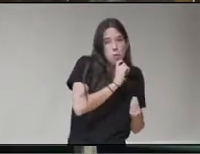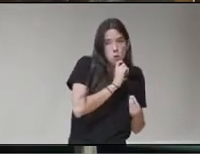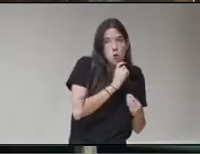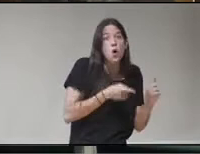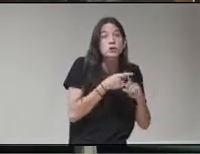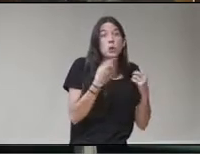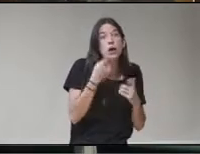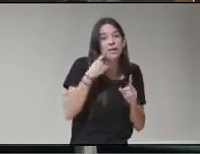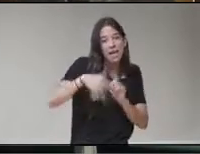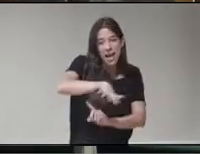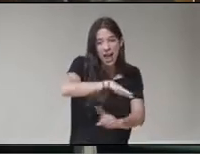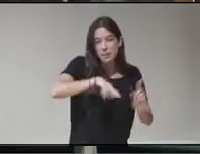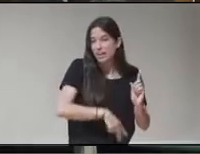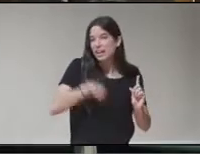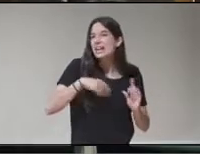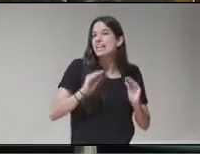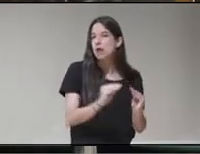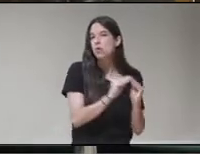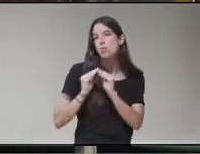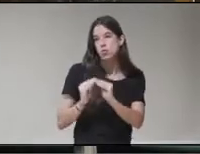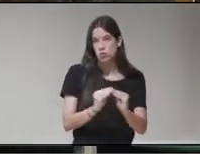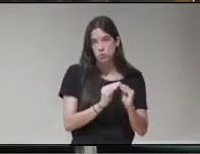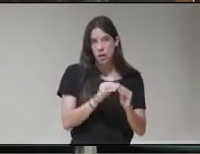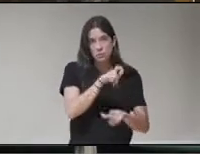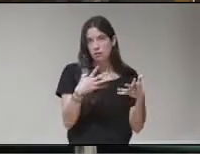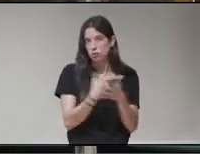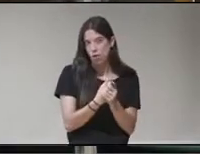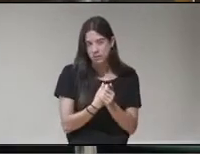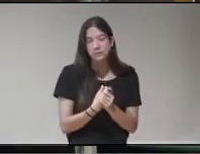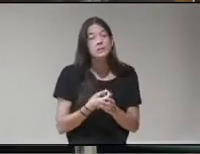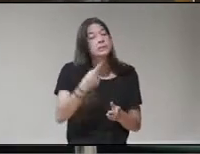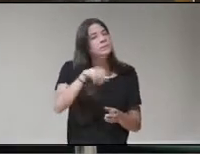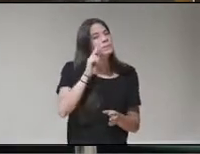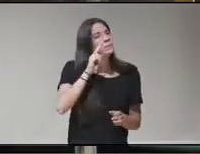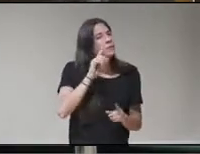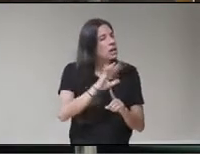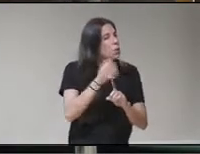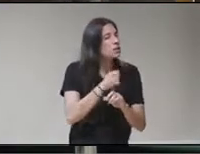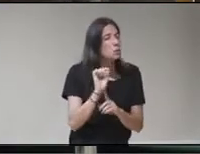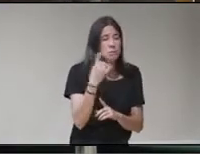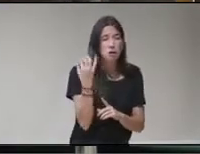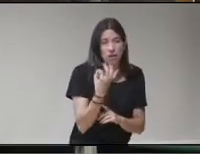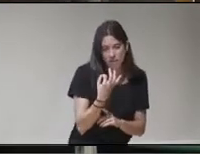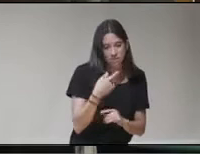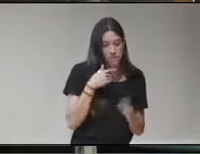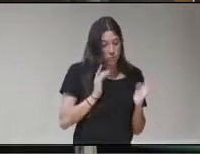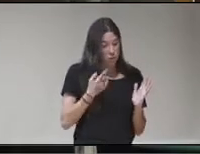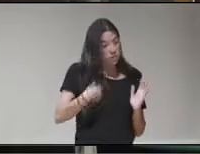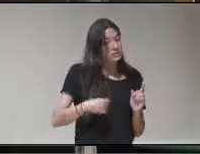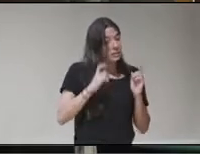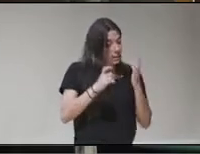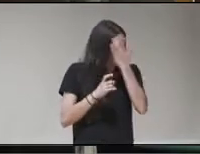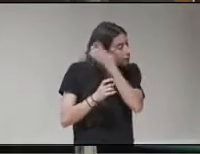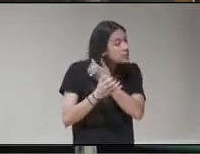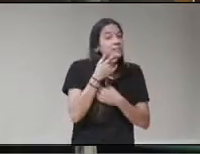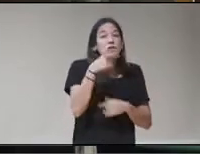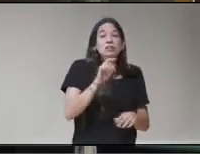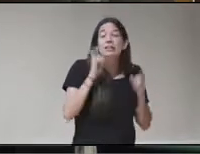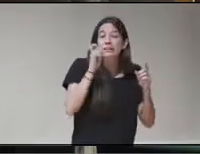fuera común a todos ellos. Lo que se encontraron en primer lugar fue que cuando intentaban